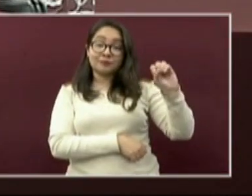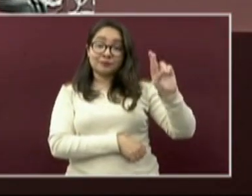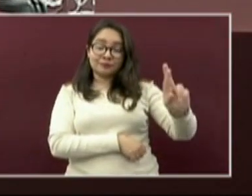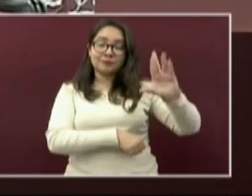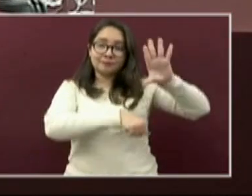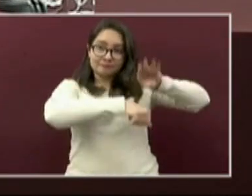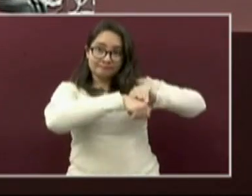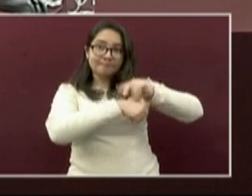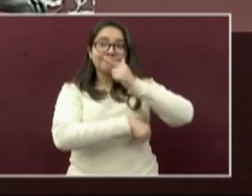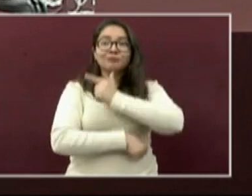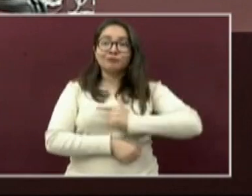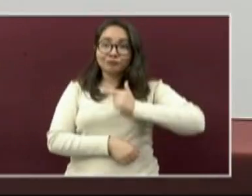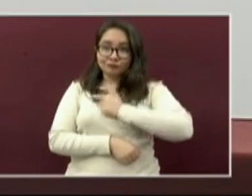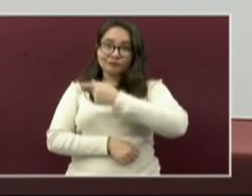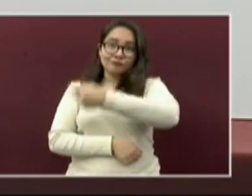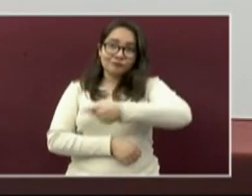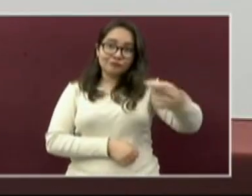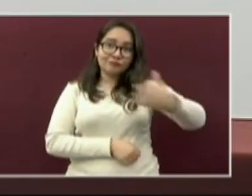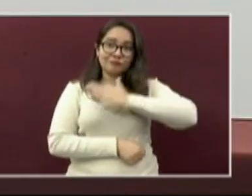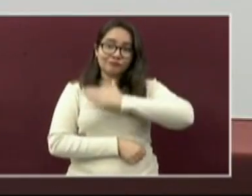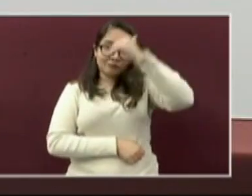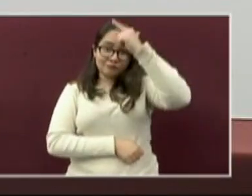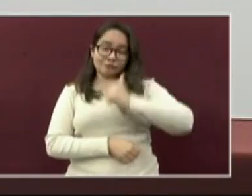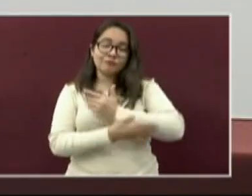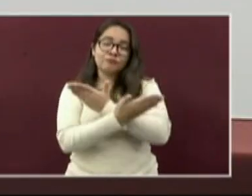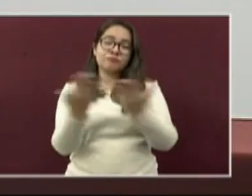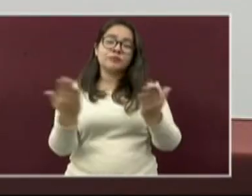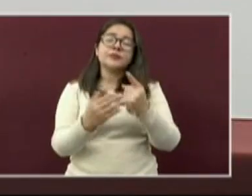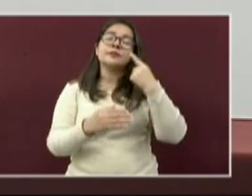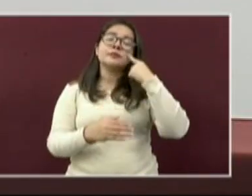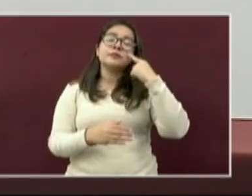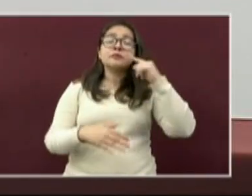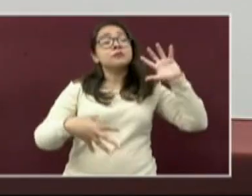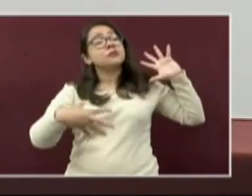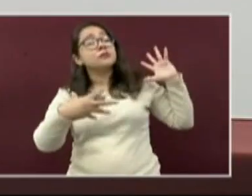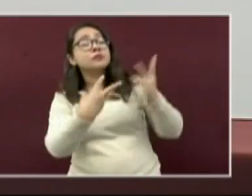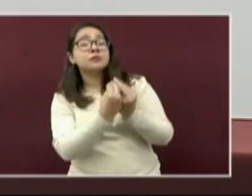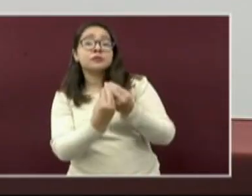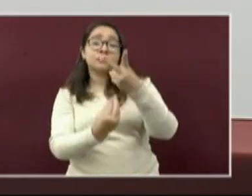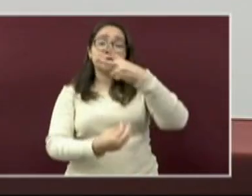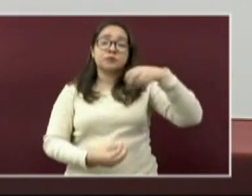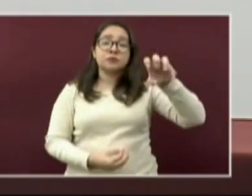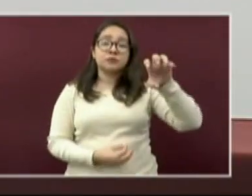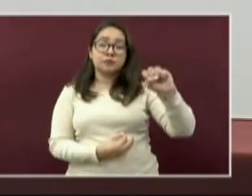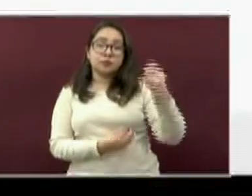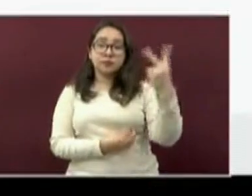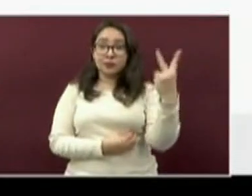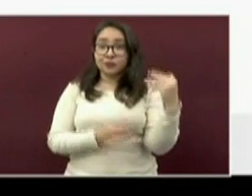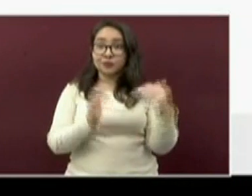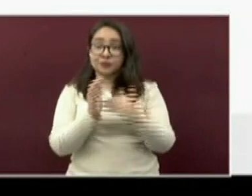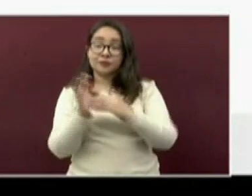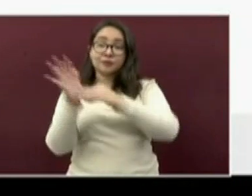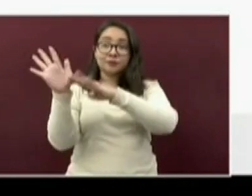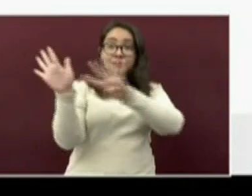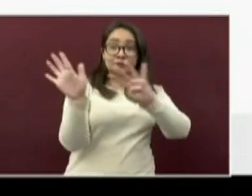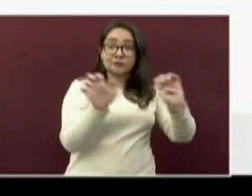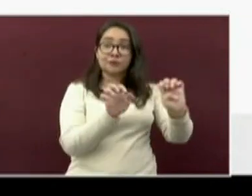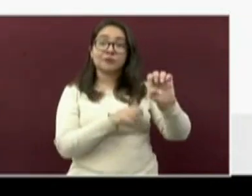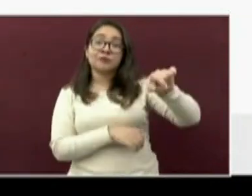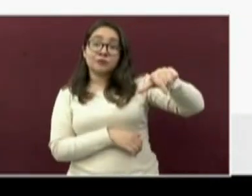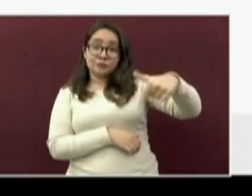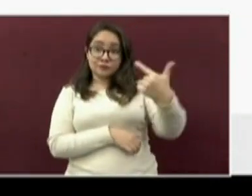saludarles en ustedes se ha atendido en el estado a 262 mil 912